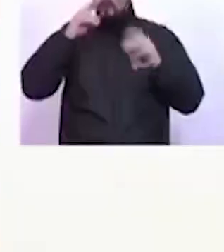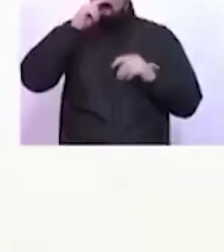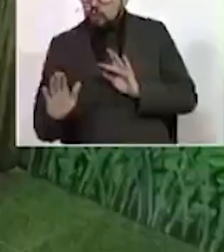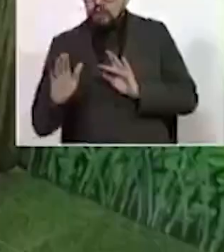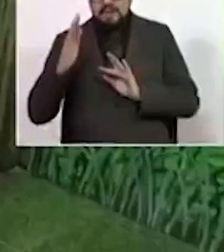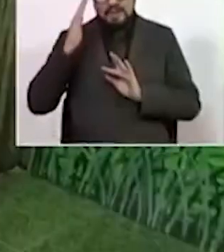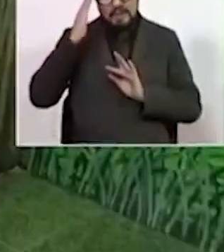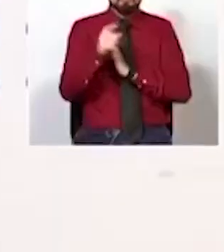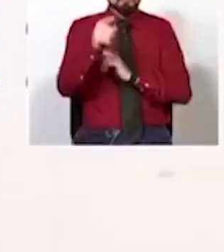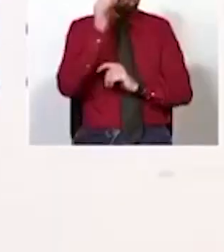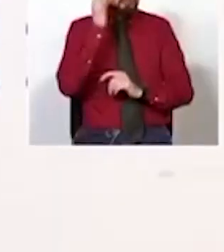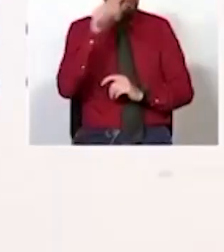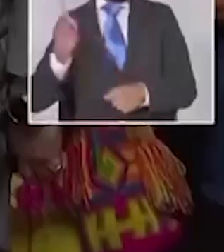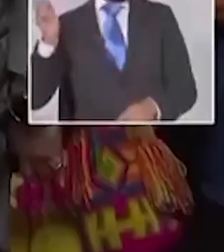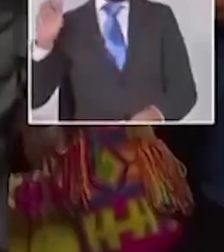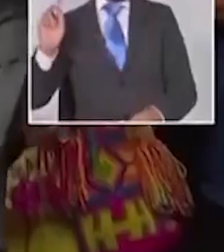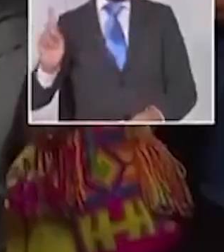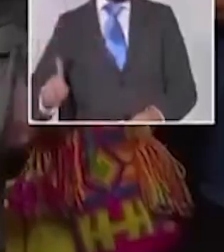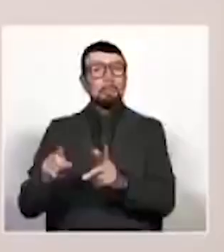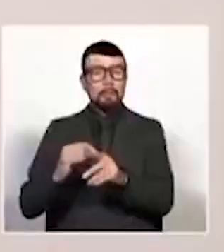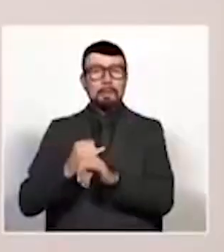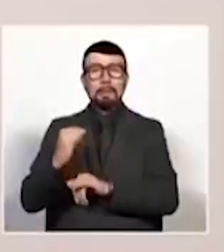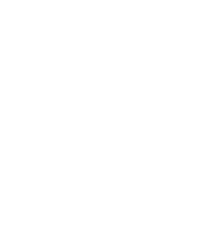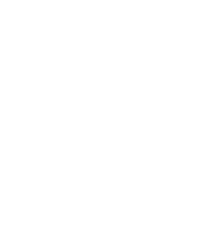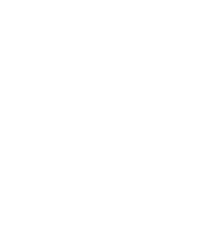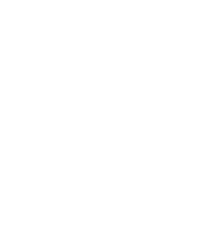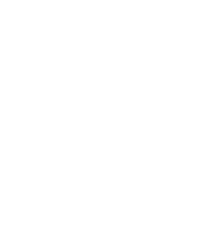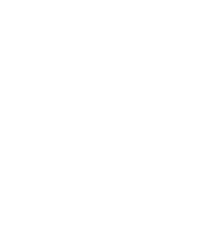a ah